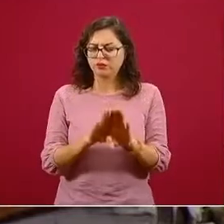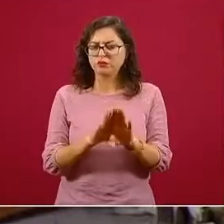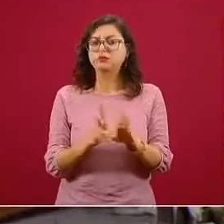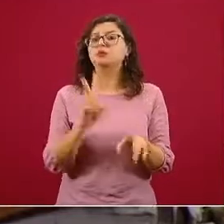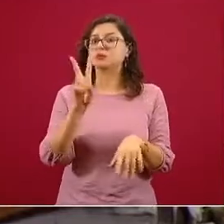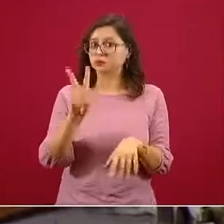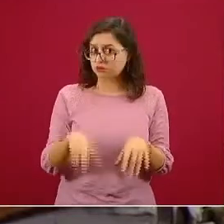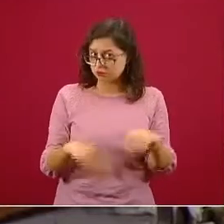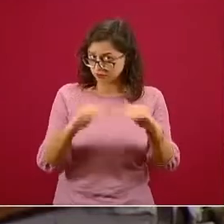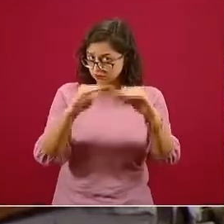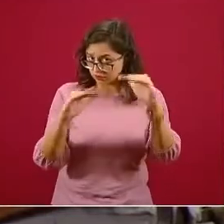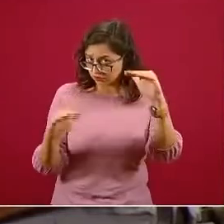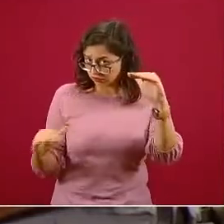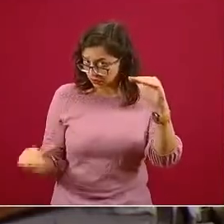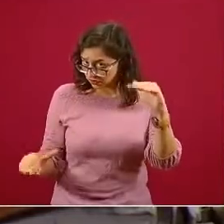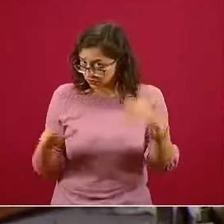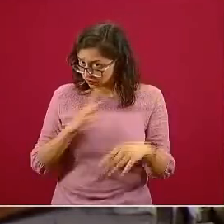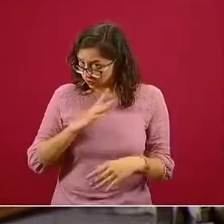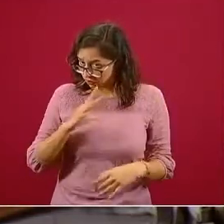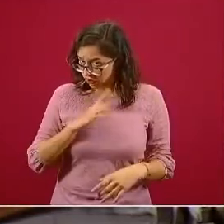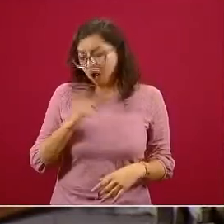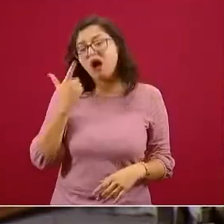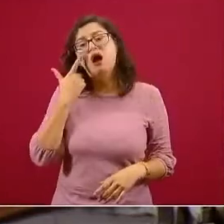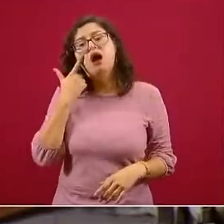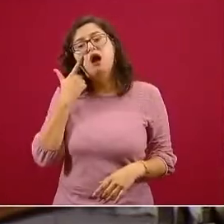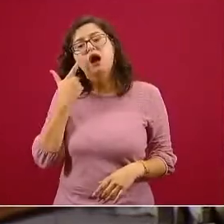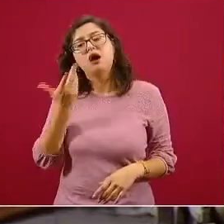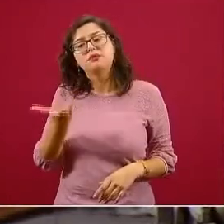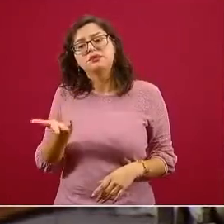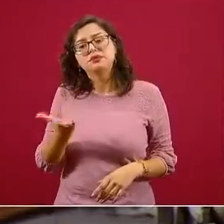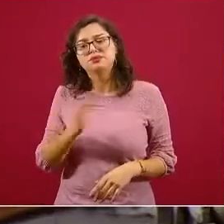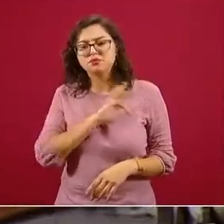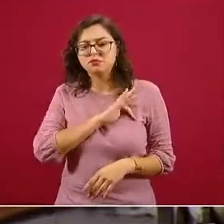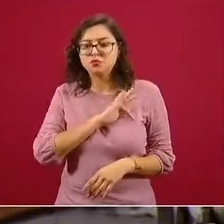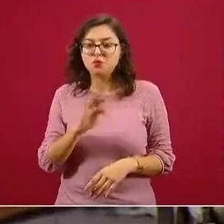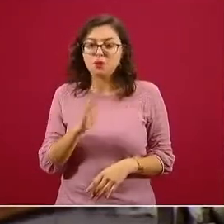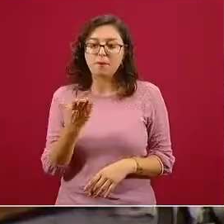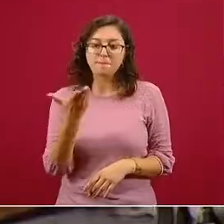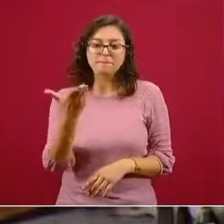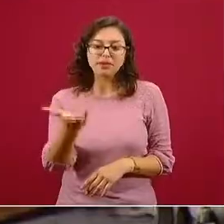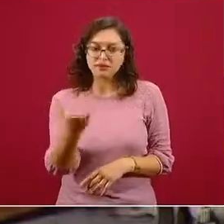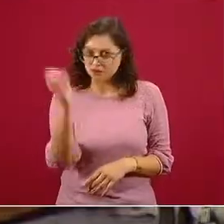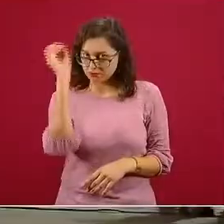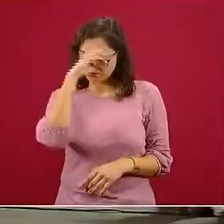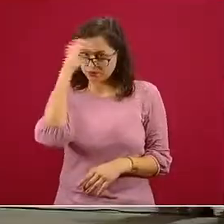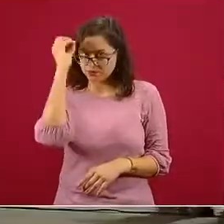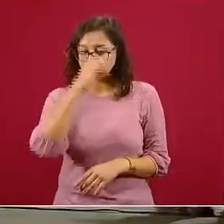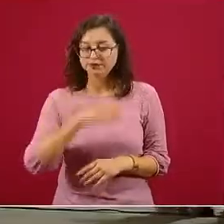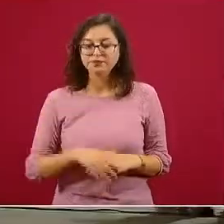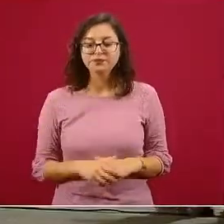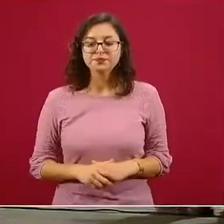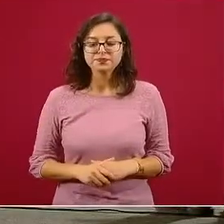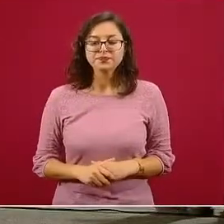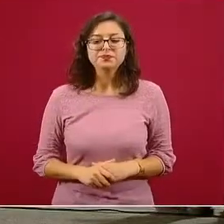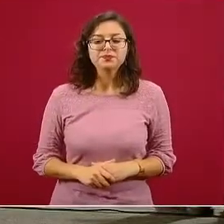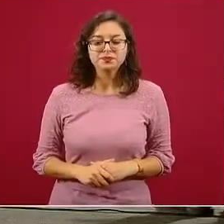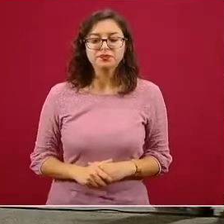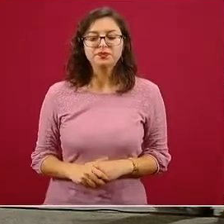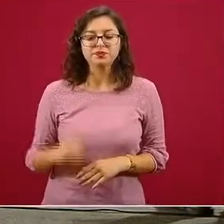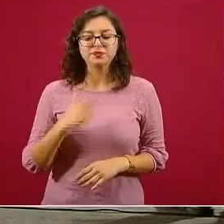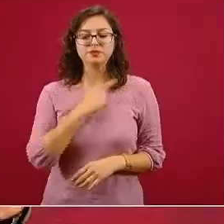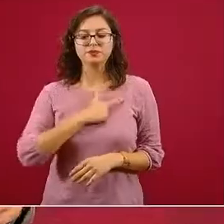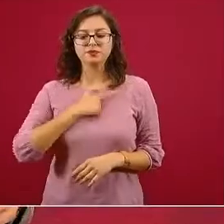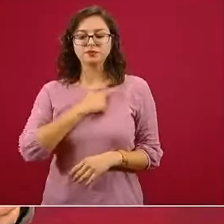si efectivamente ha bajado esta curva. Le quería pedir un comentario al respecto. Gracias. Con mucho gusto,